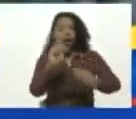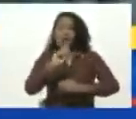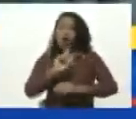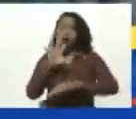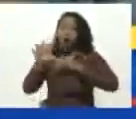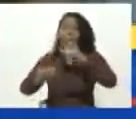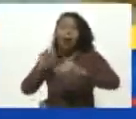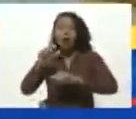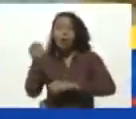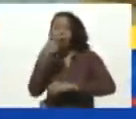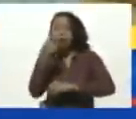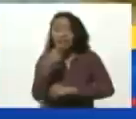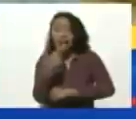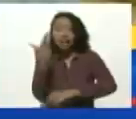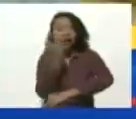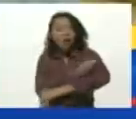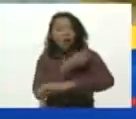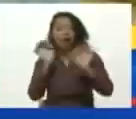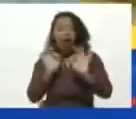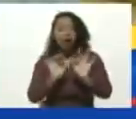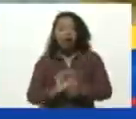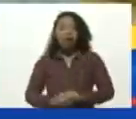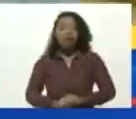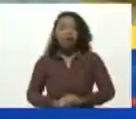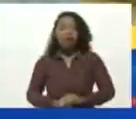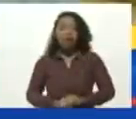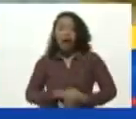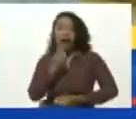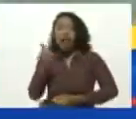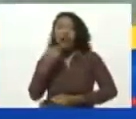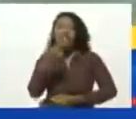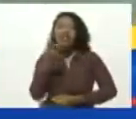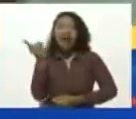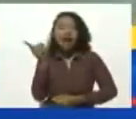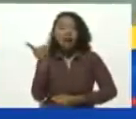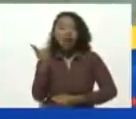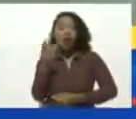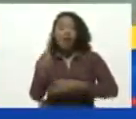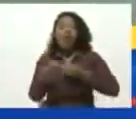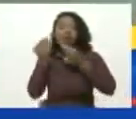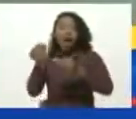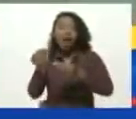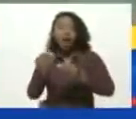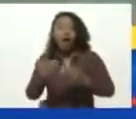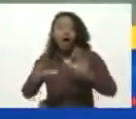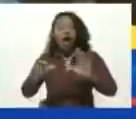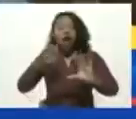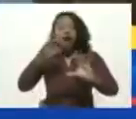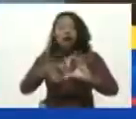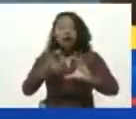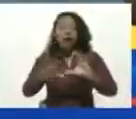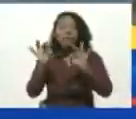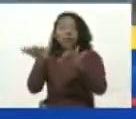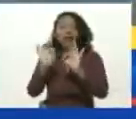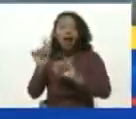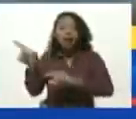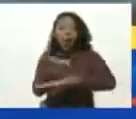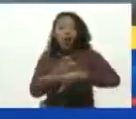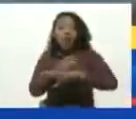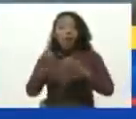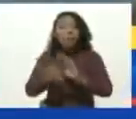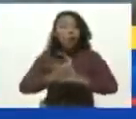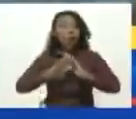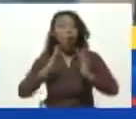ni medicinas ni vacunas. Ellos dijeron que habían dado una licencia especial, como que ellos fueron el gobierno del